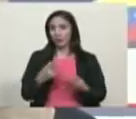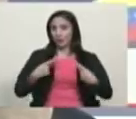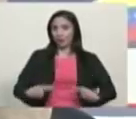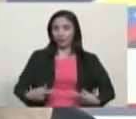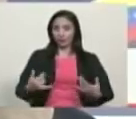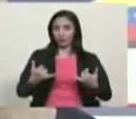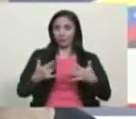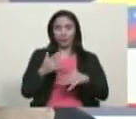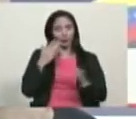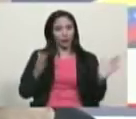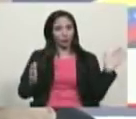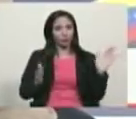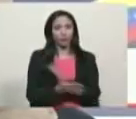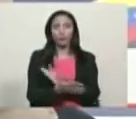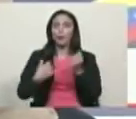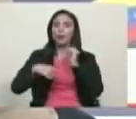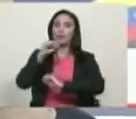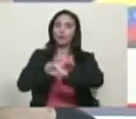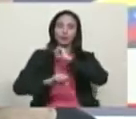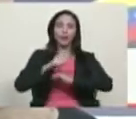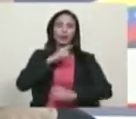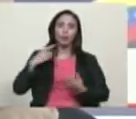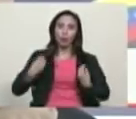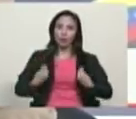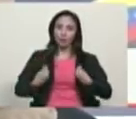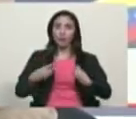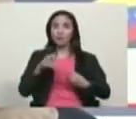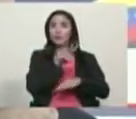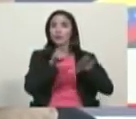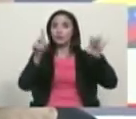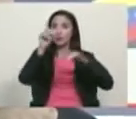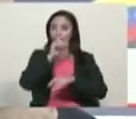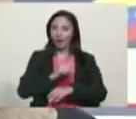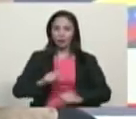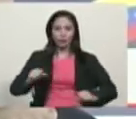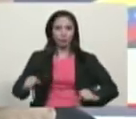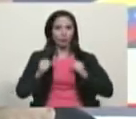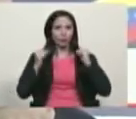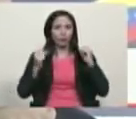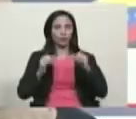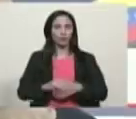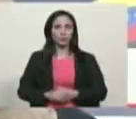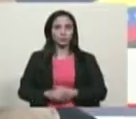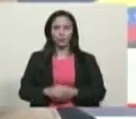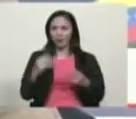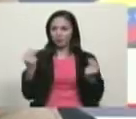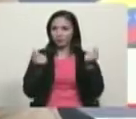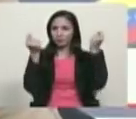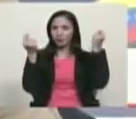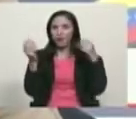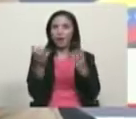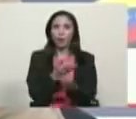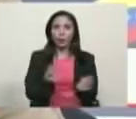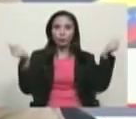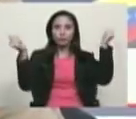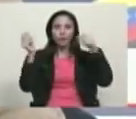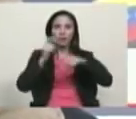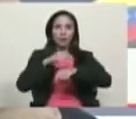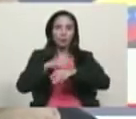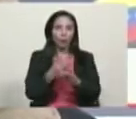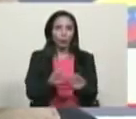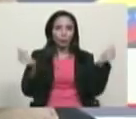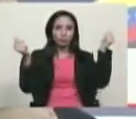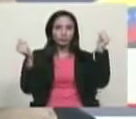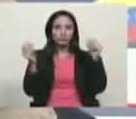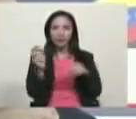misma, si fuese necesario. 27 años. Se dicen rápido. Pero